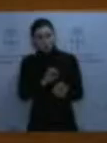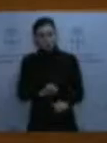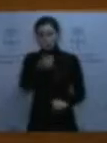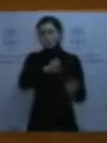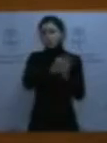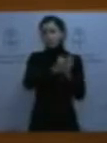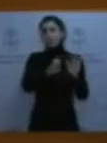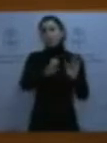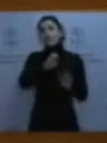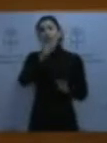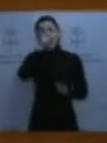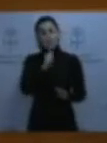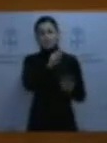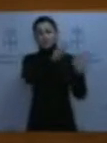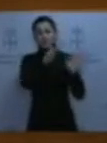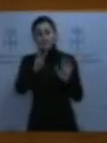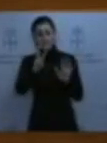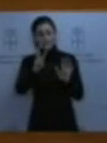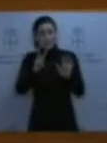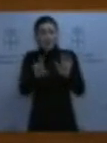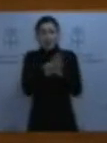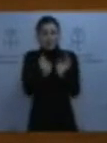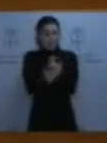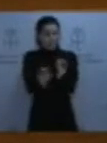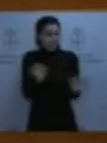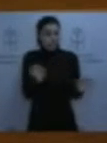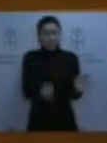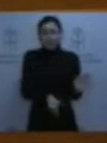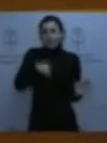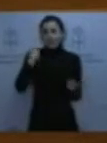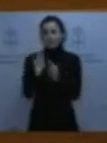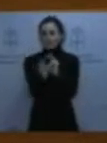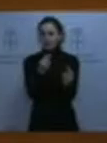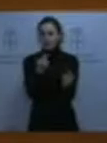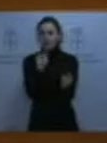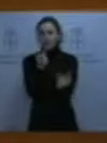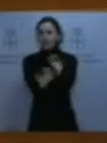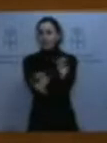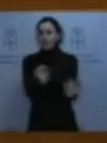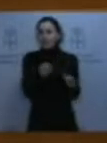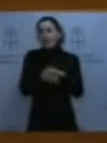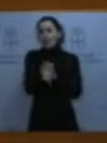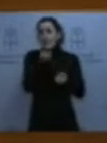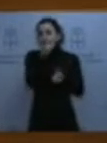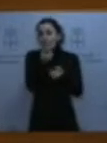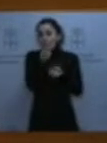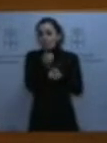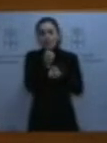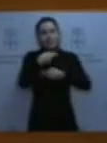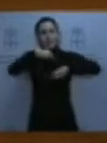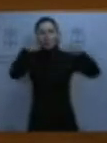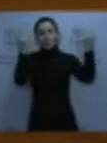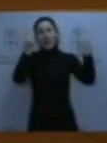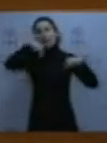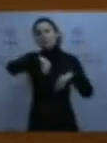Constitución del 78 sin ninguna ley que regulara con carácter general la transparencia y el acceso a la información pública,